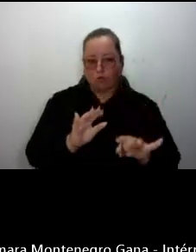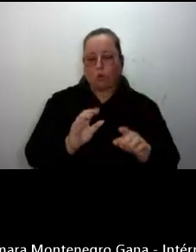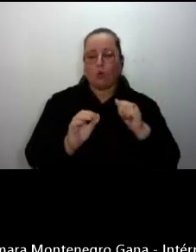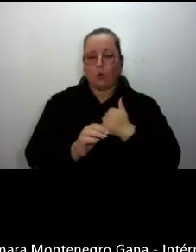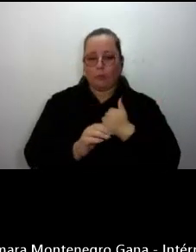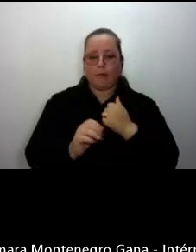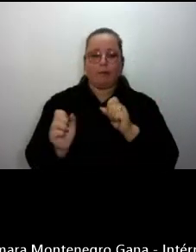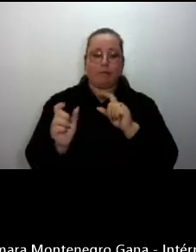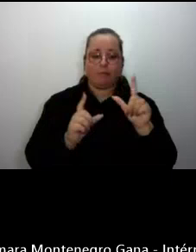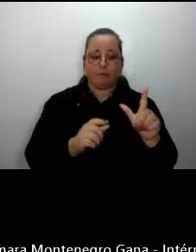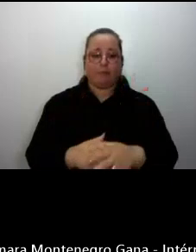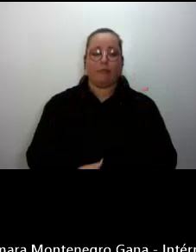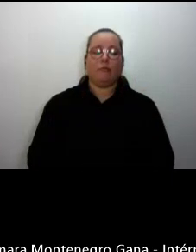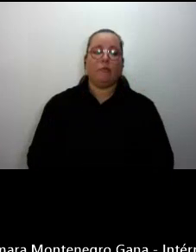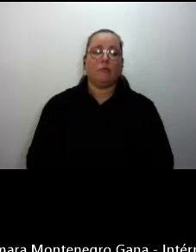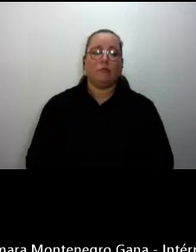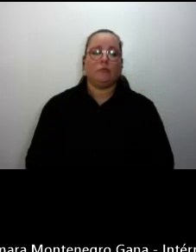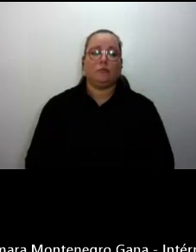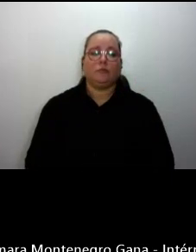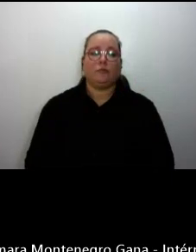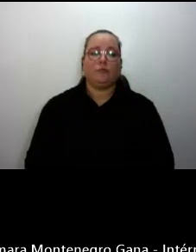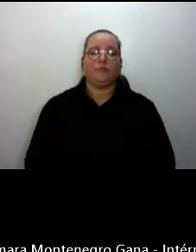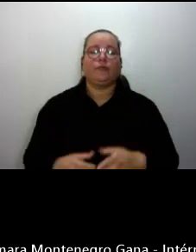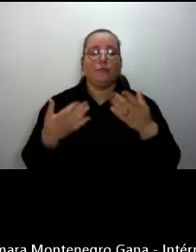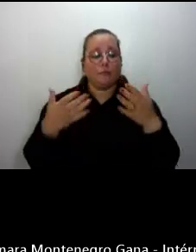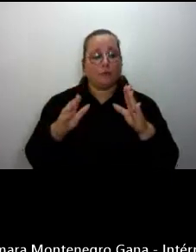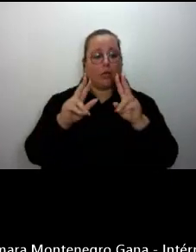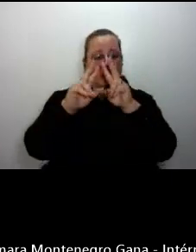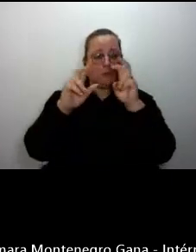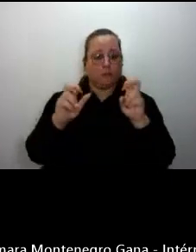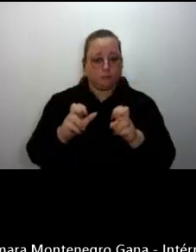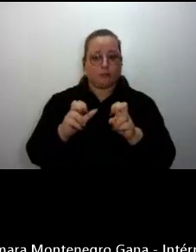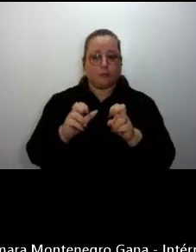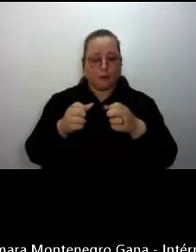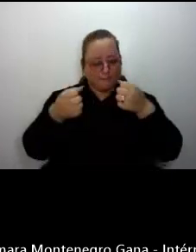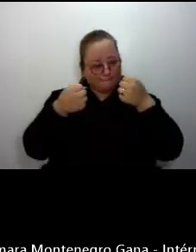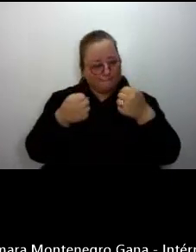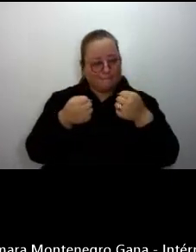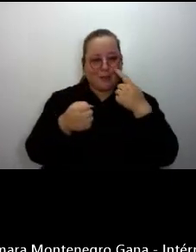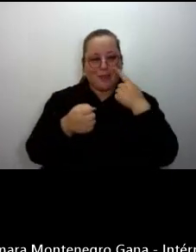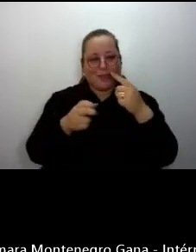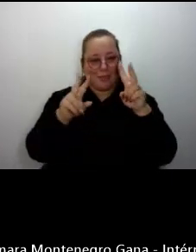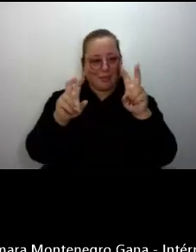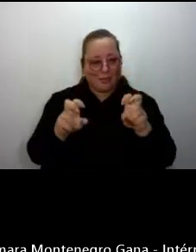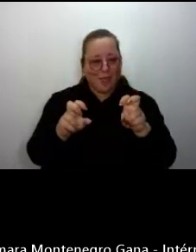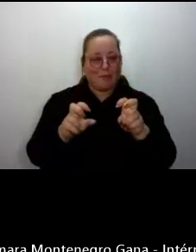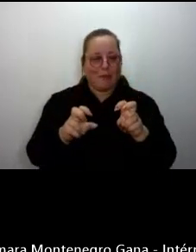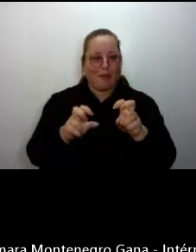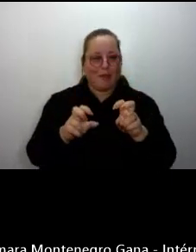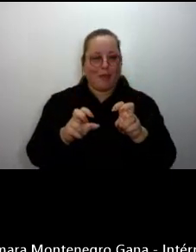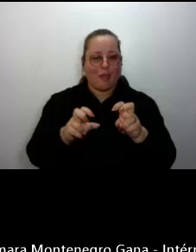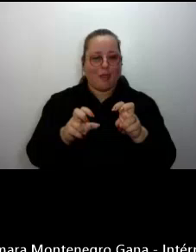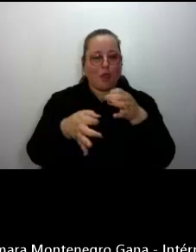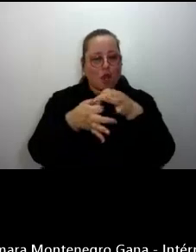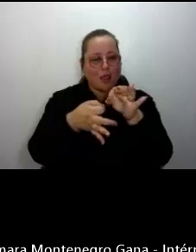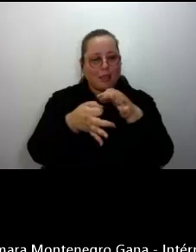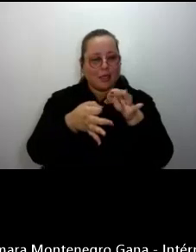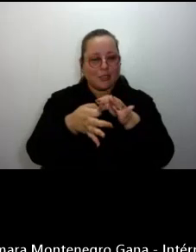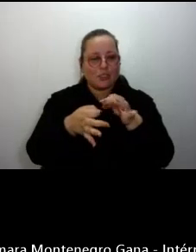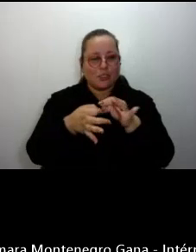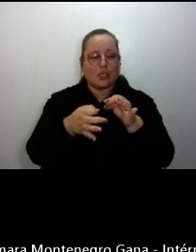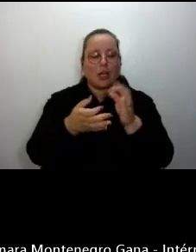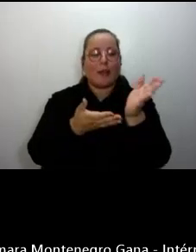La próxima. Ya entrando en terreno firme, ¿cierto?, con respecto a las orientaciones de plan